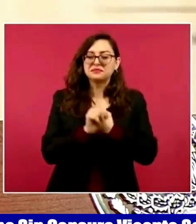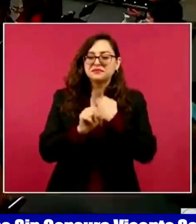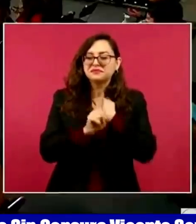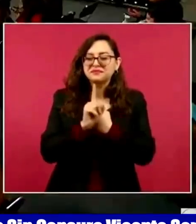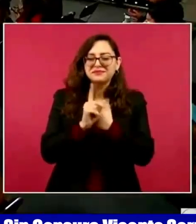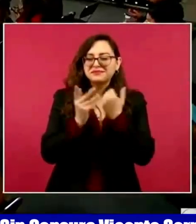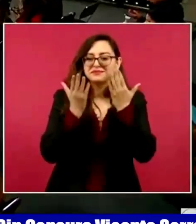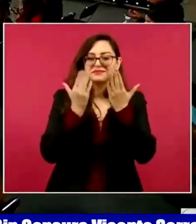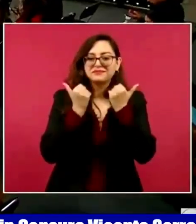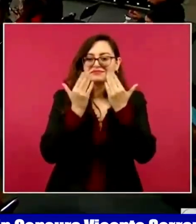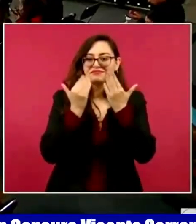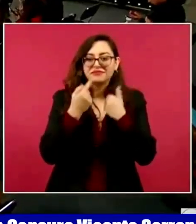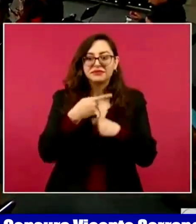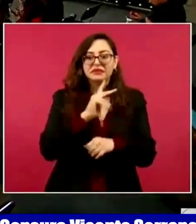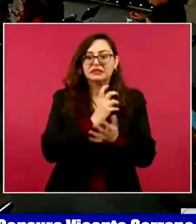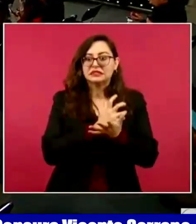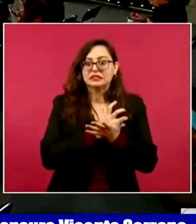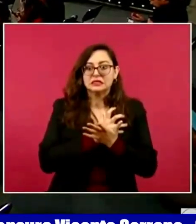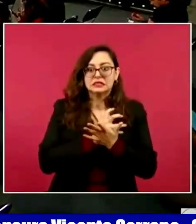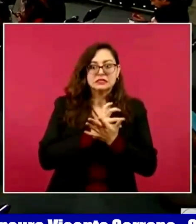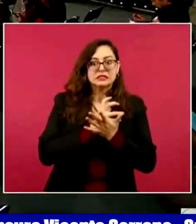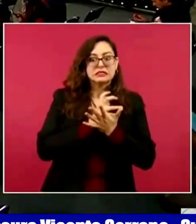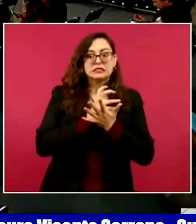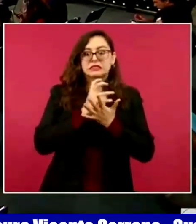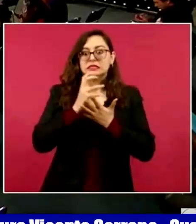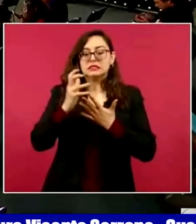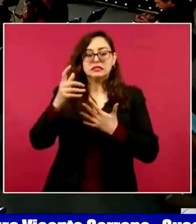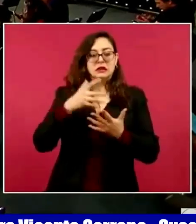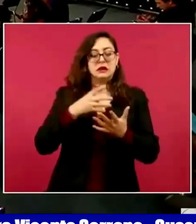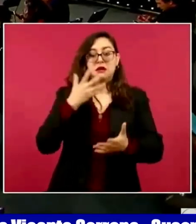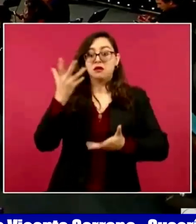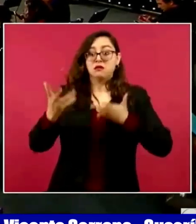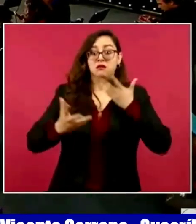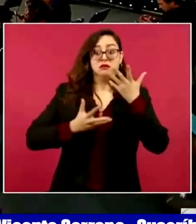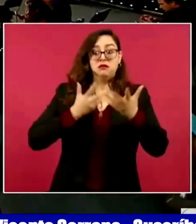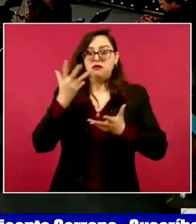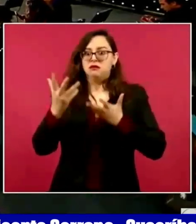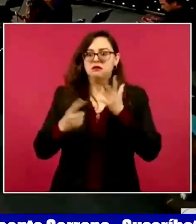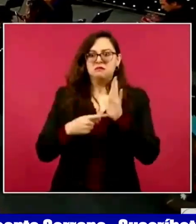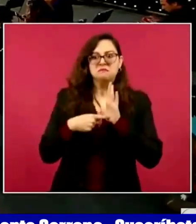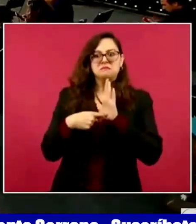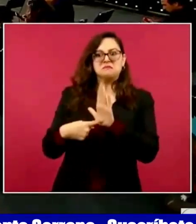Un supuesto problema.